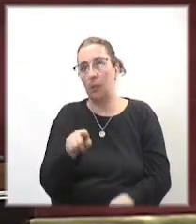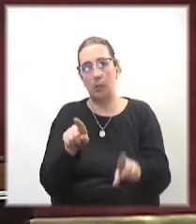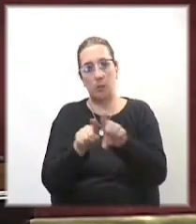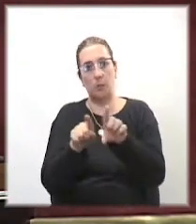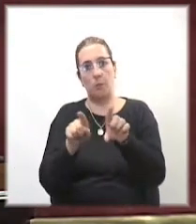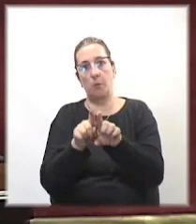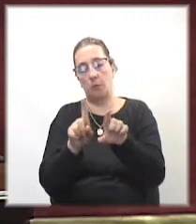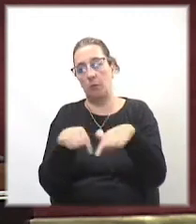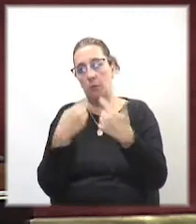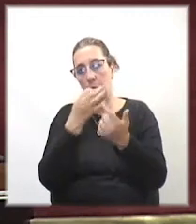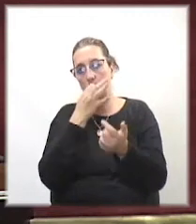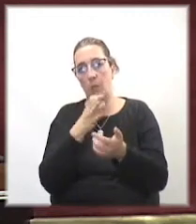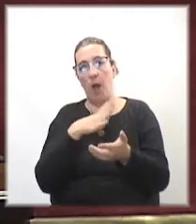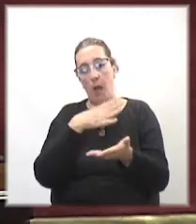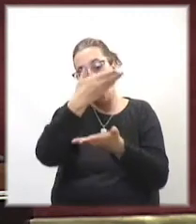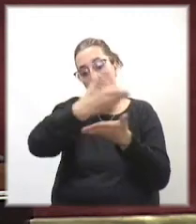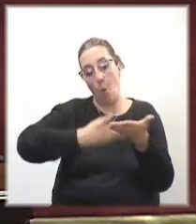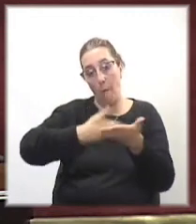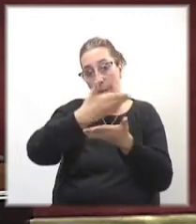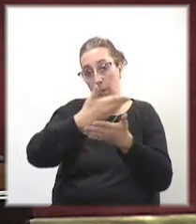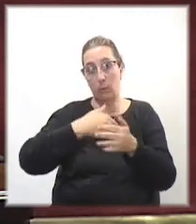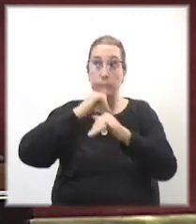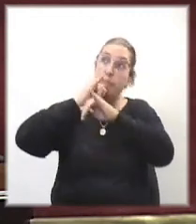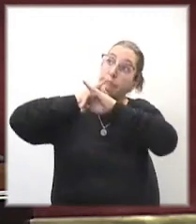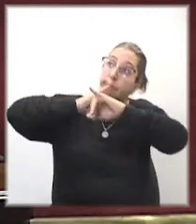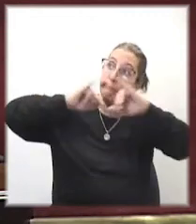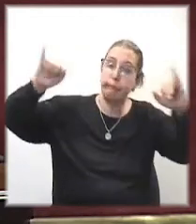es lo que apuntamos. Hay un documento que se hizo público